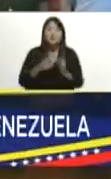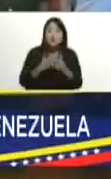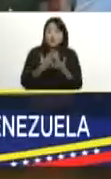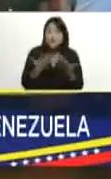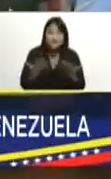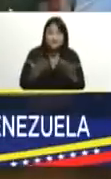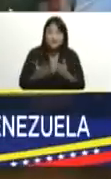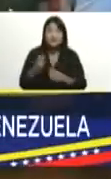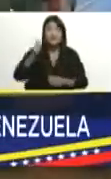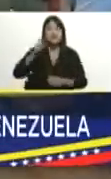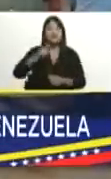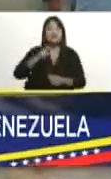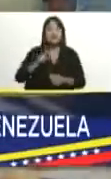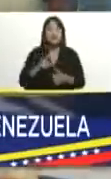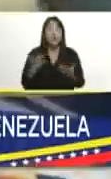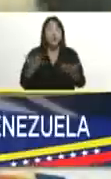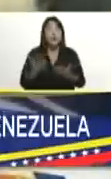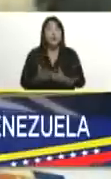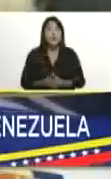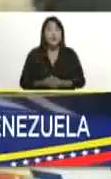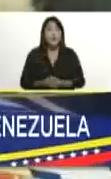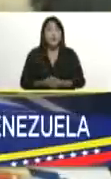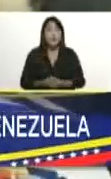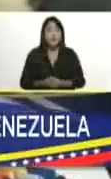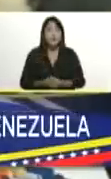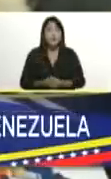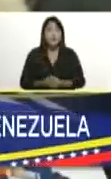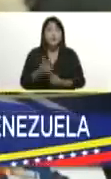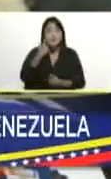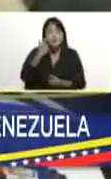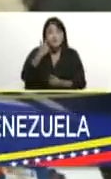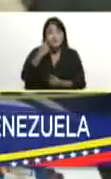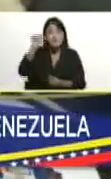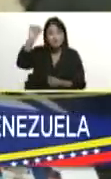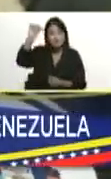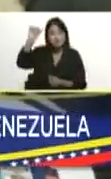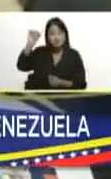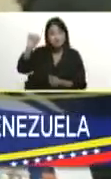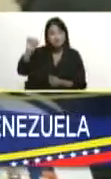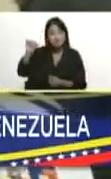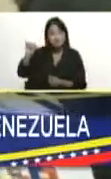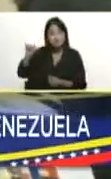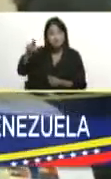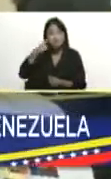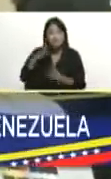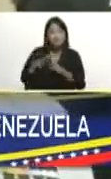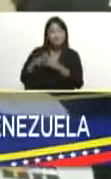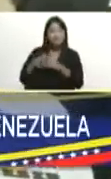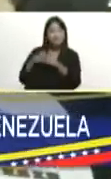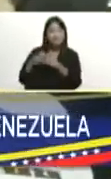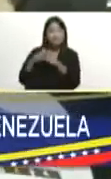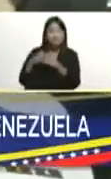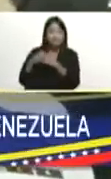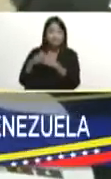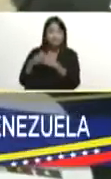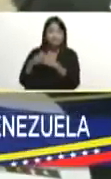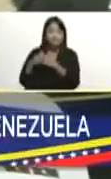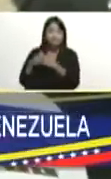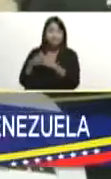tener presentes las veladas acciones que el imperialismo ejecuta mediante algunos